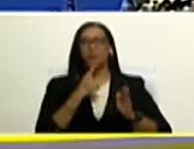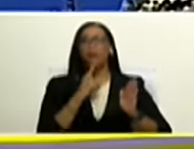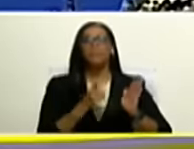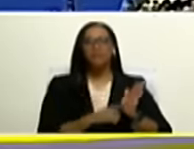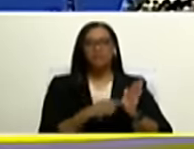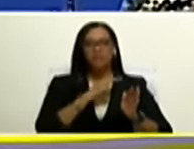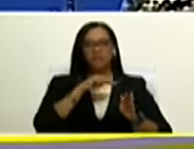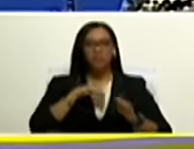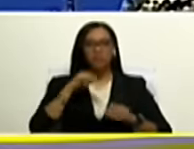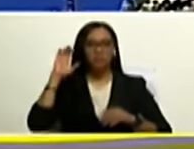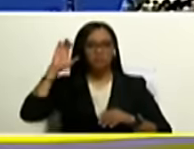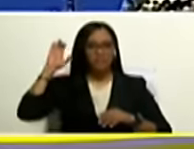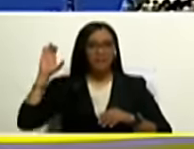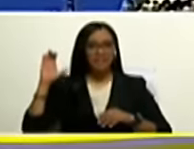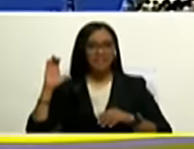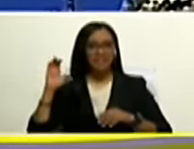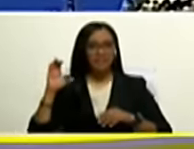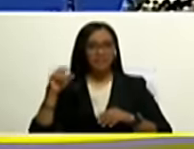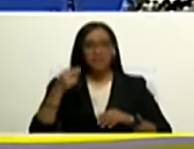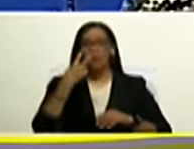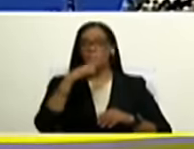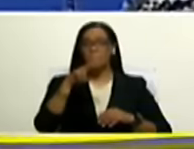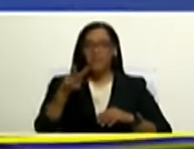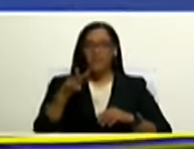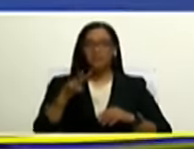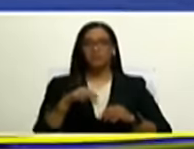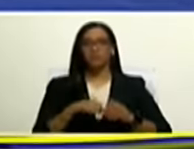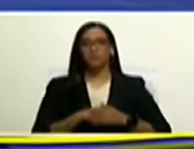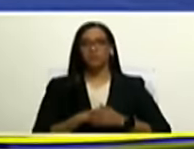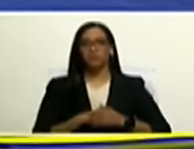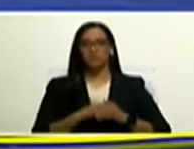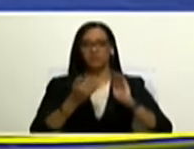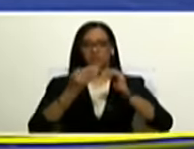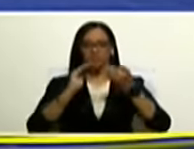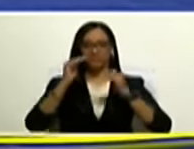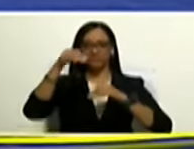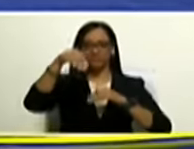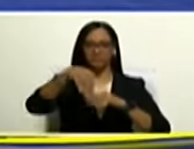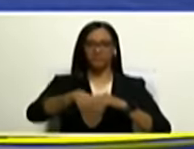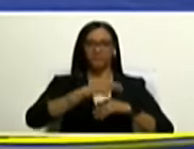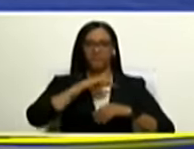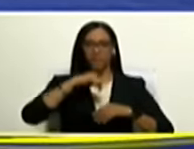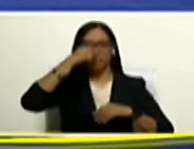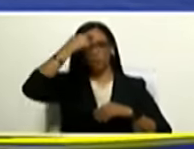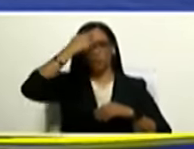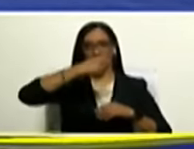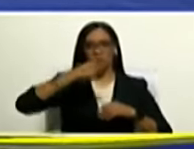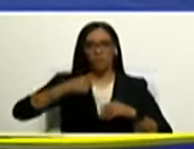absoluta de nuestros países, viendo la desmoralización de nuestro pueblo,